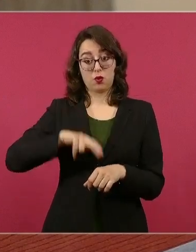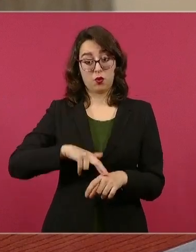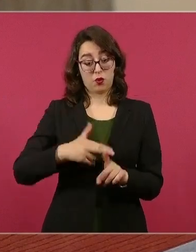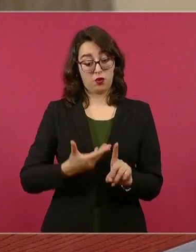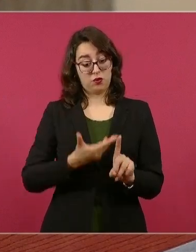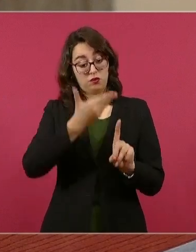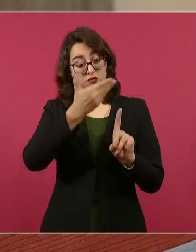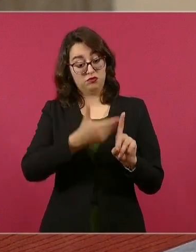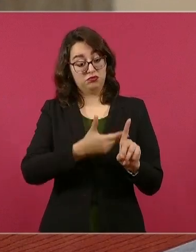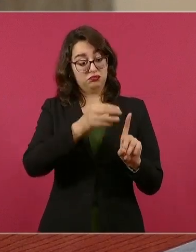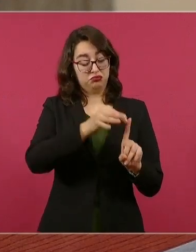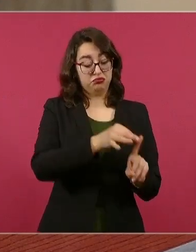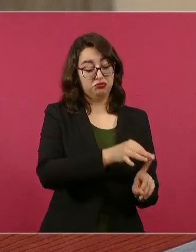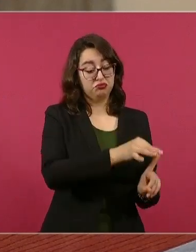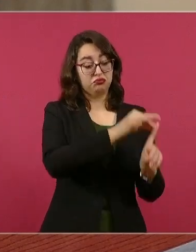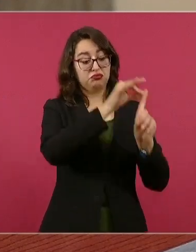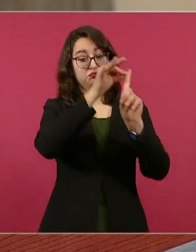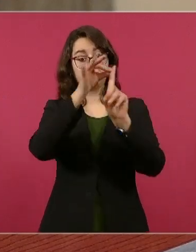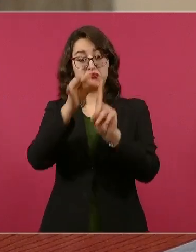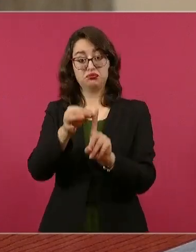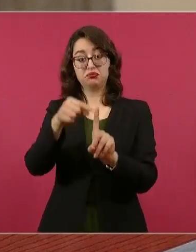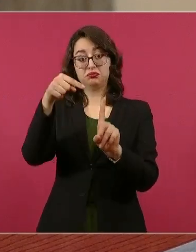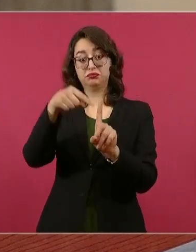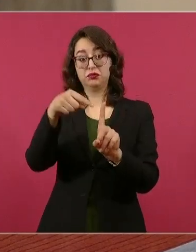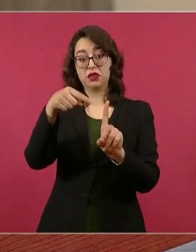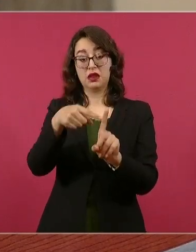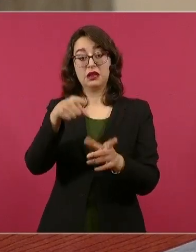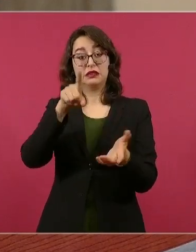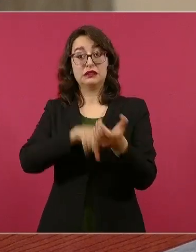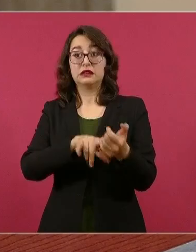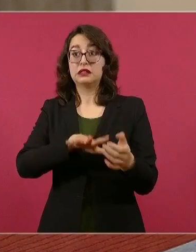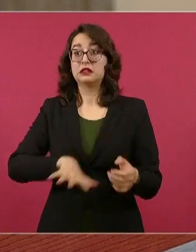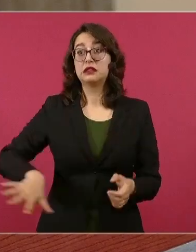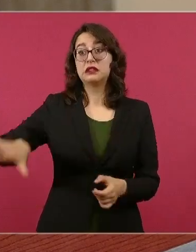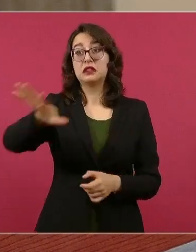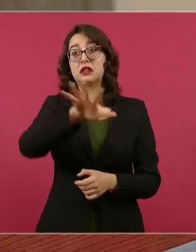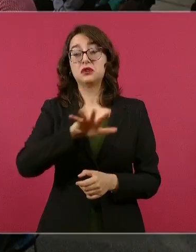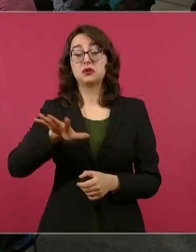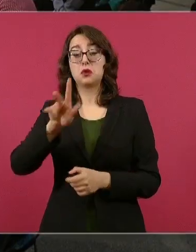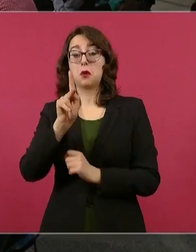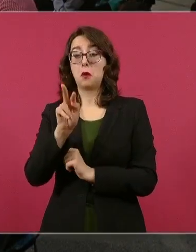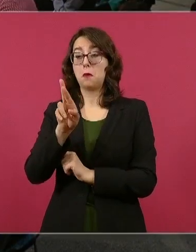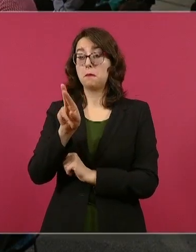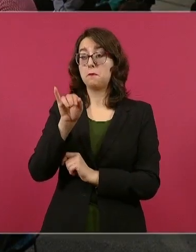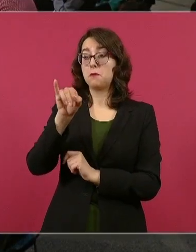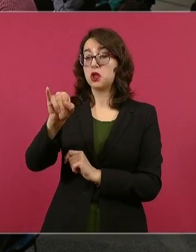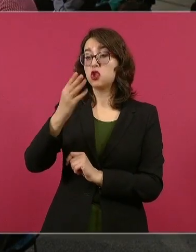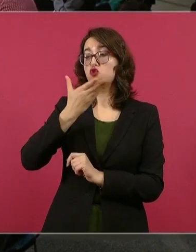las viejas maneras priistas de hacer política en el Estado de México.